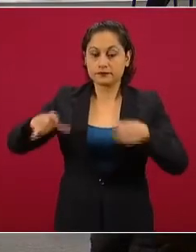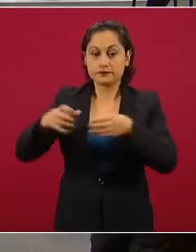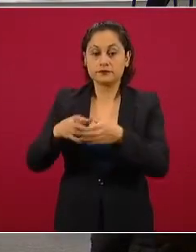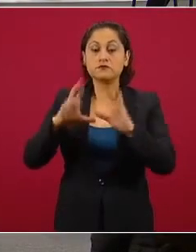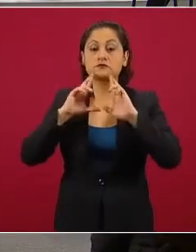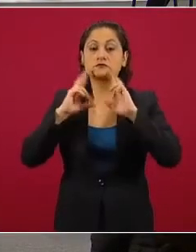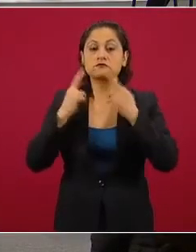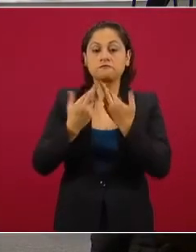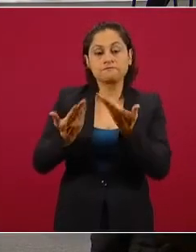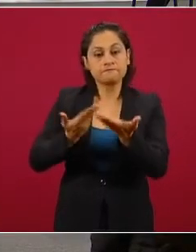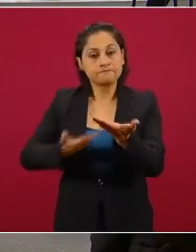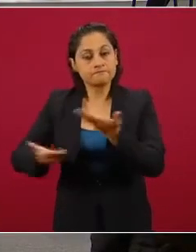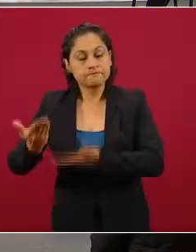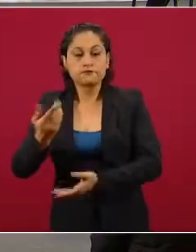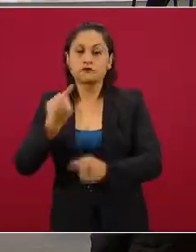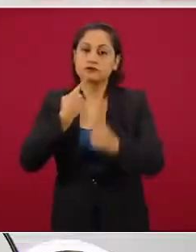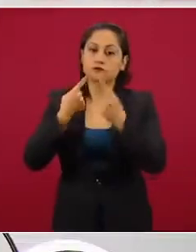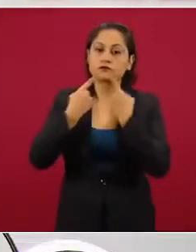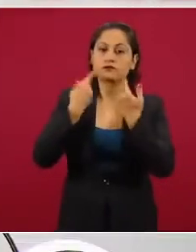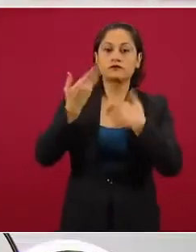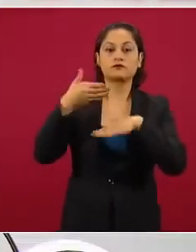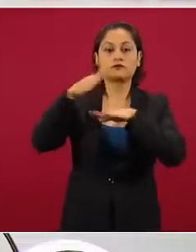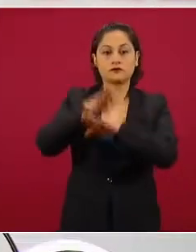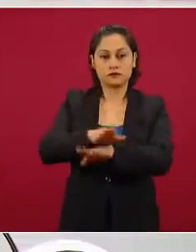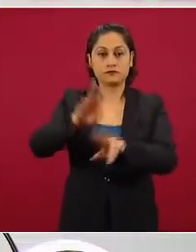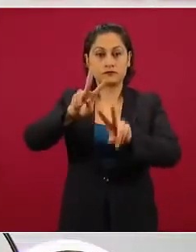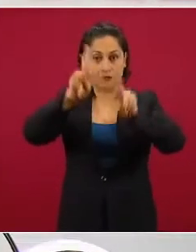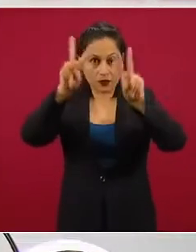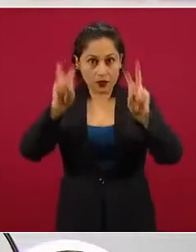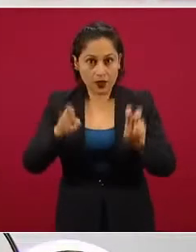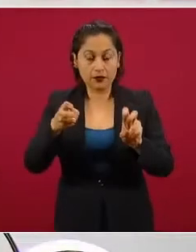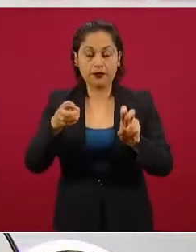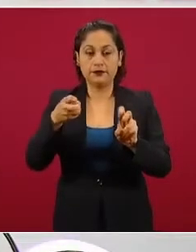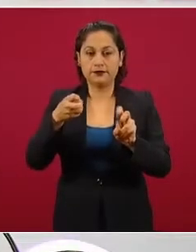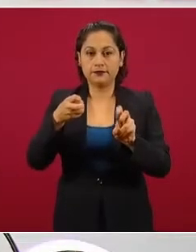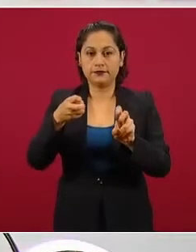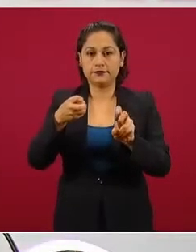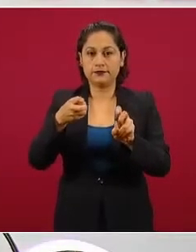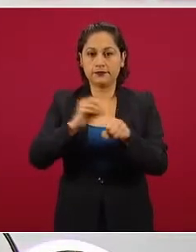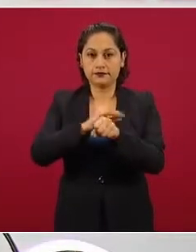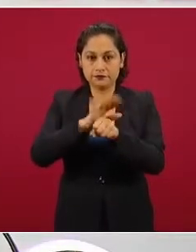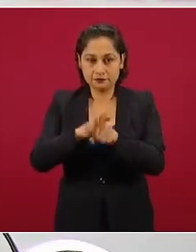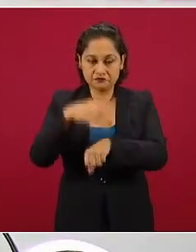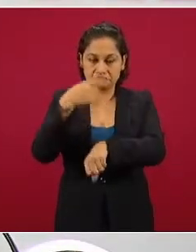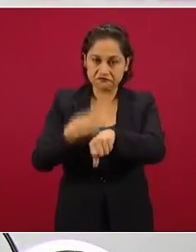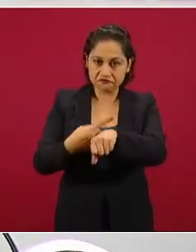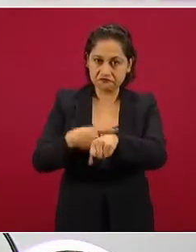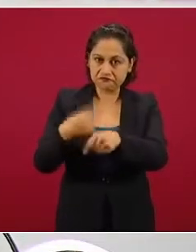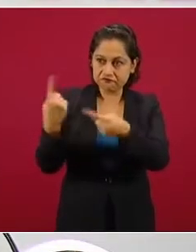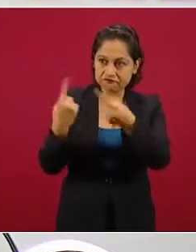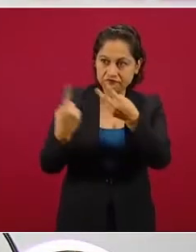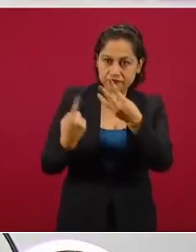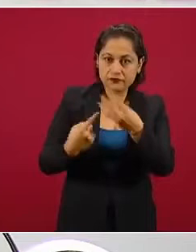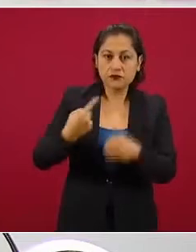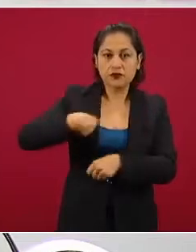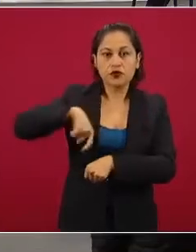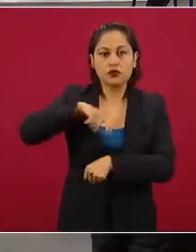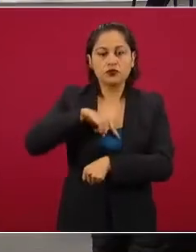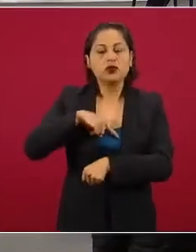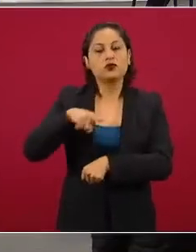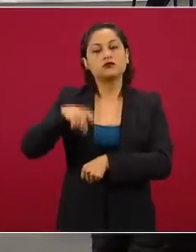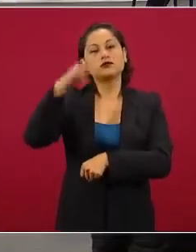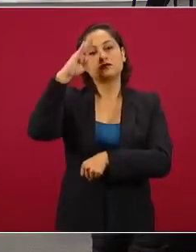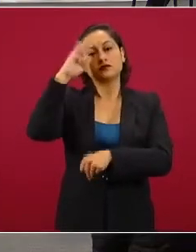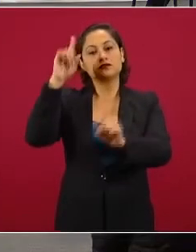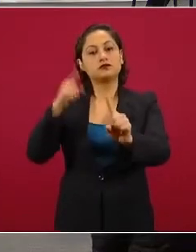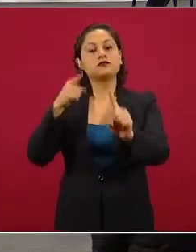muy productiva, de carácter técnico, en donde entramos a algunos detalles sobre 2 guías. Si me